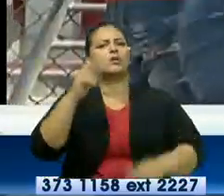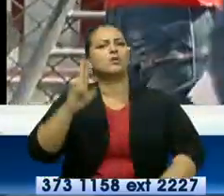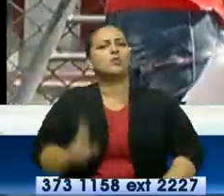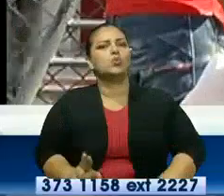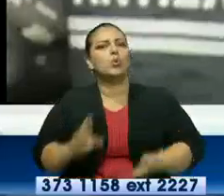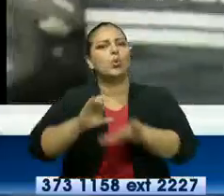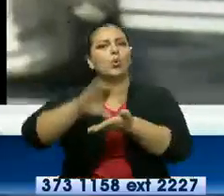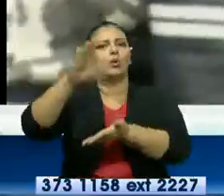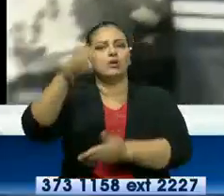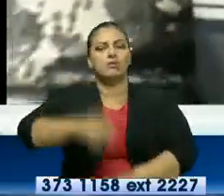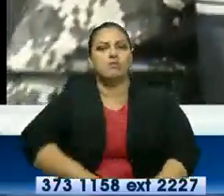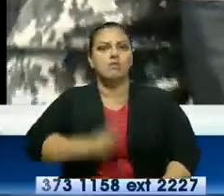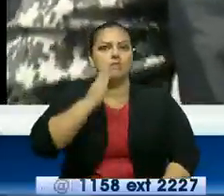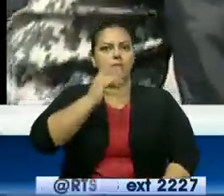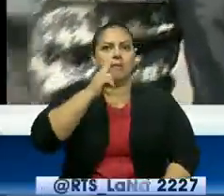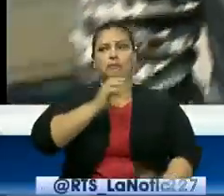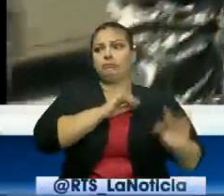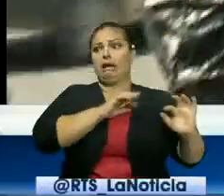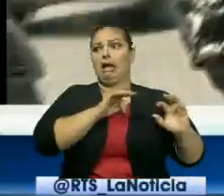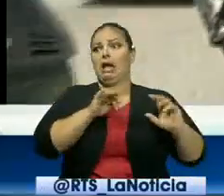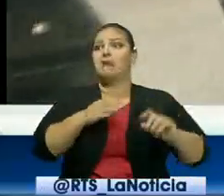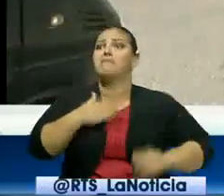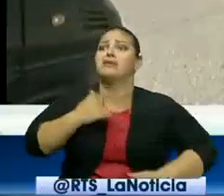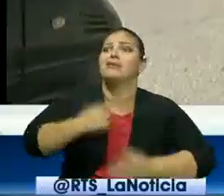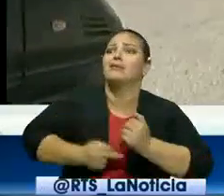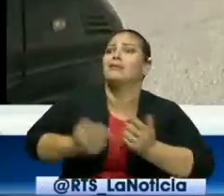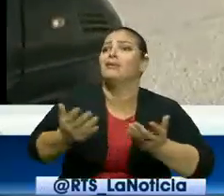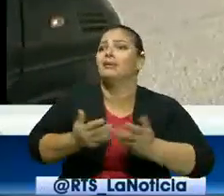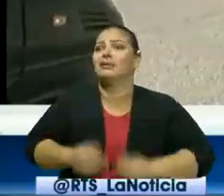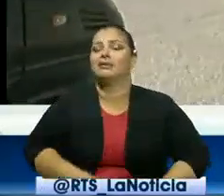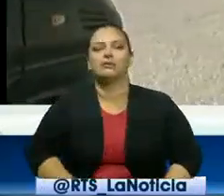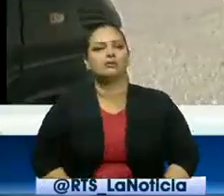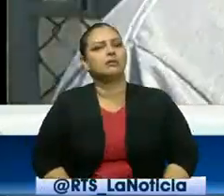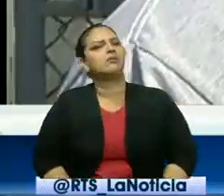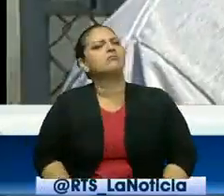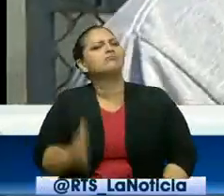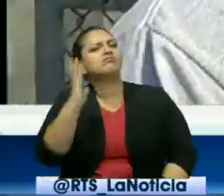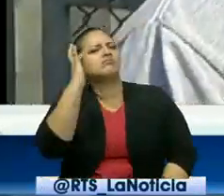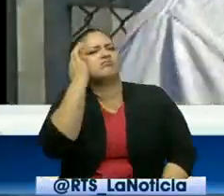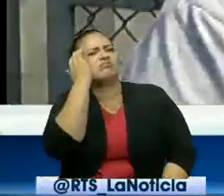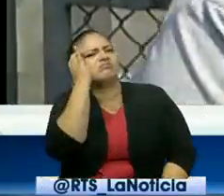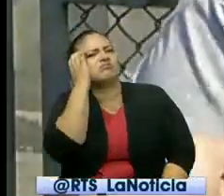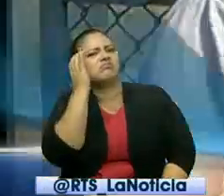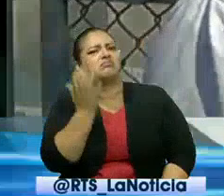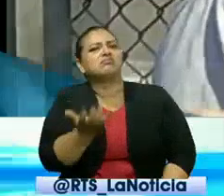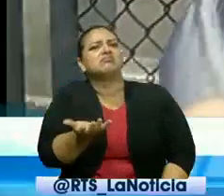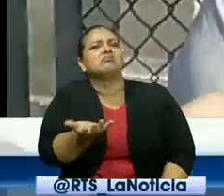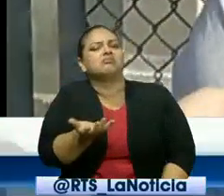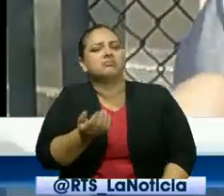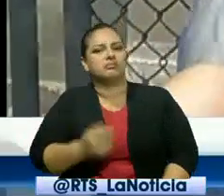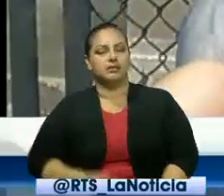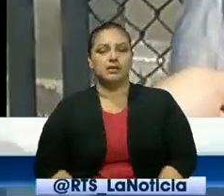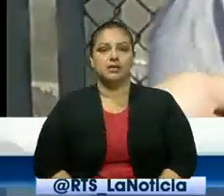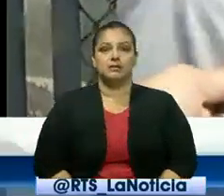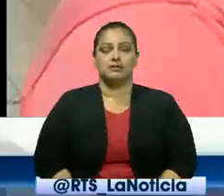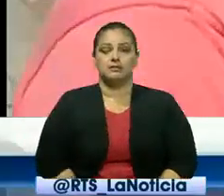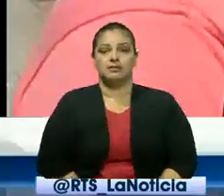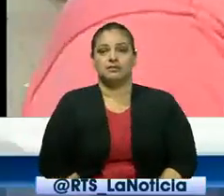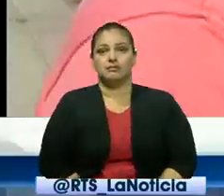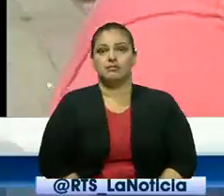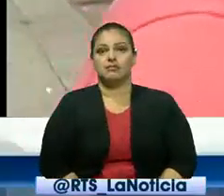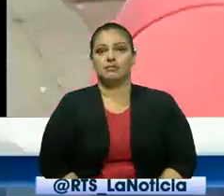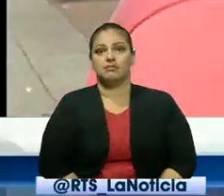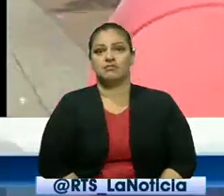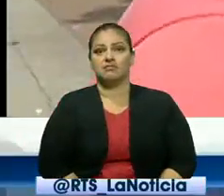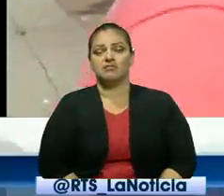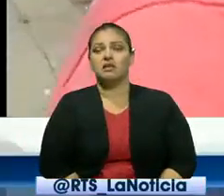familia habían sido alertados de algo que los alarmó. Porque supuestamente han puesto una bomba. No han